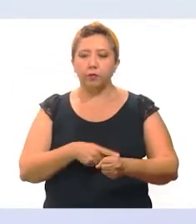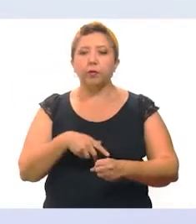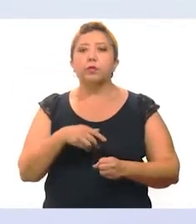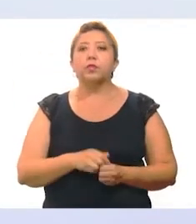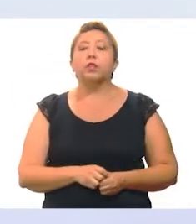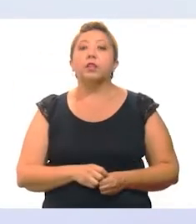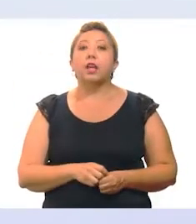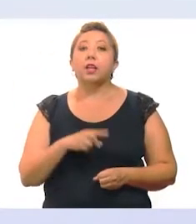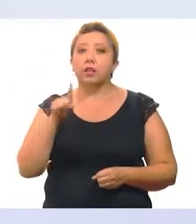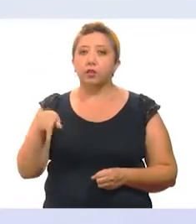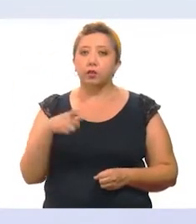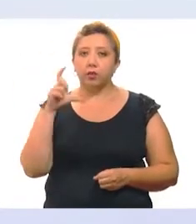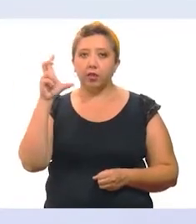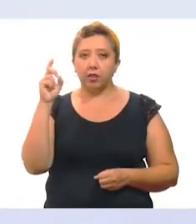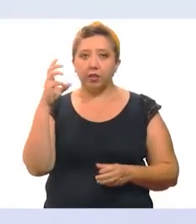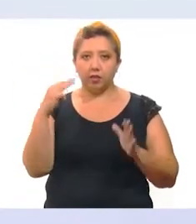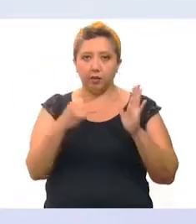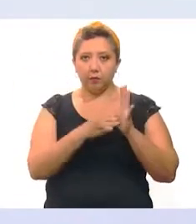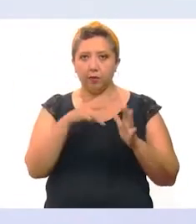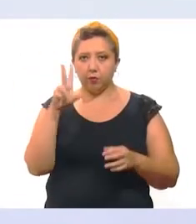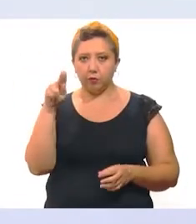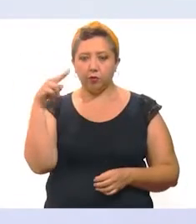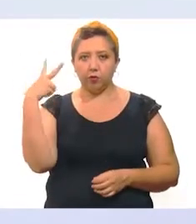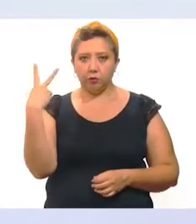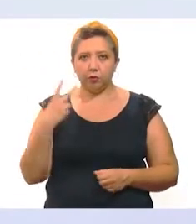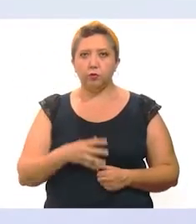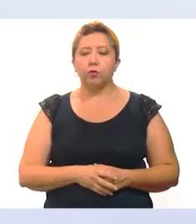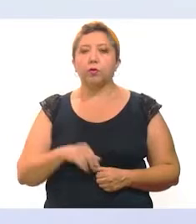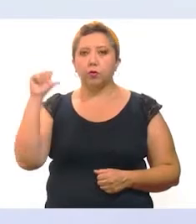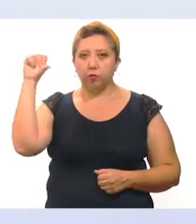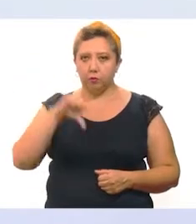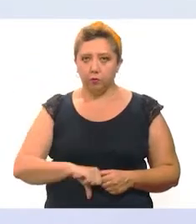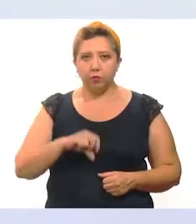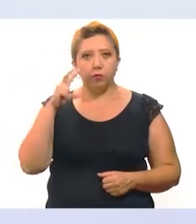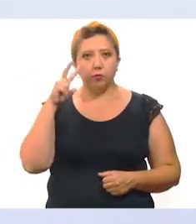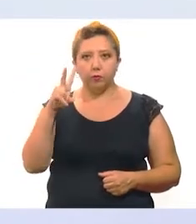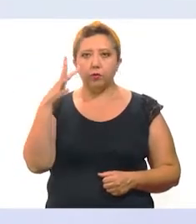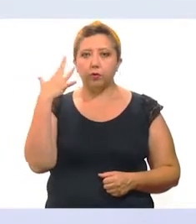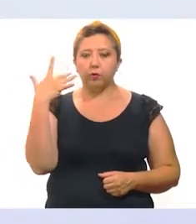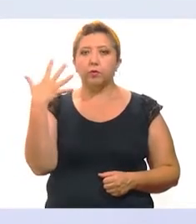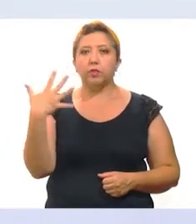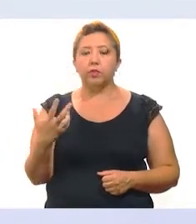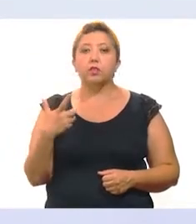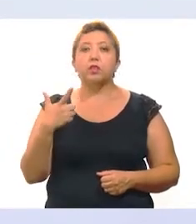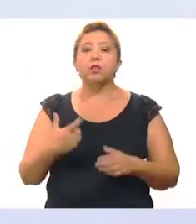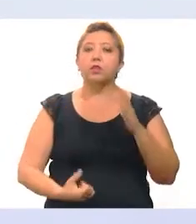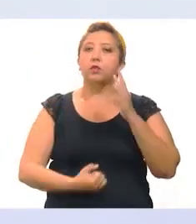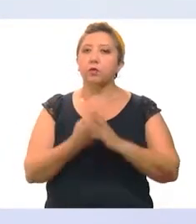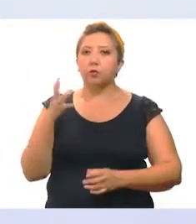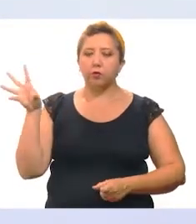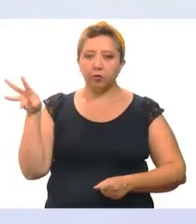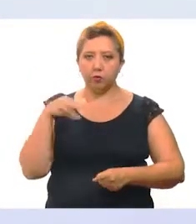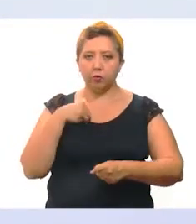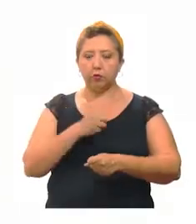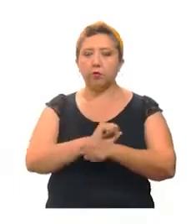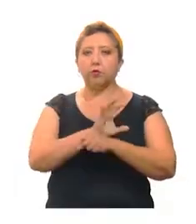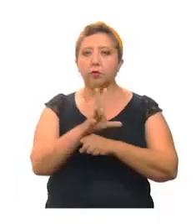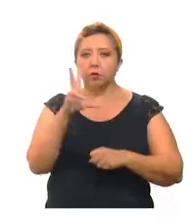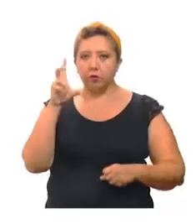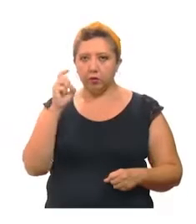contagios registrados, que son 30.082. Hoy se detectaron 57 nuevos contagios de